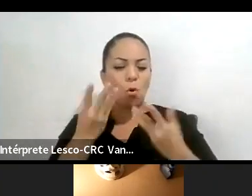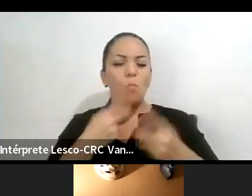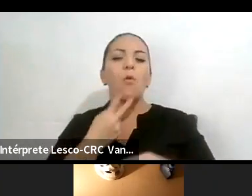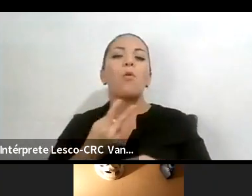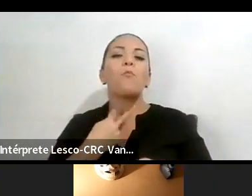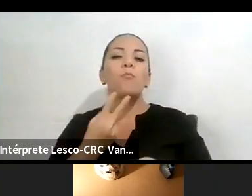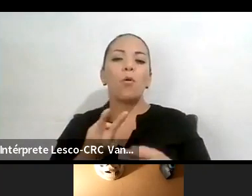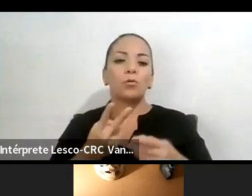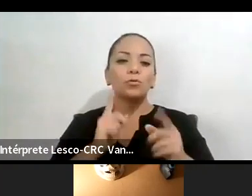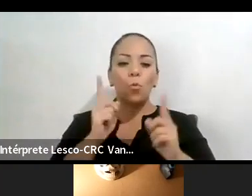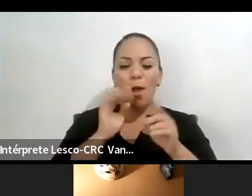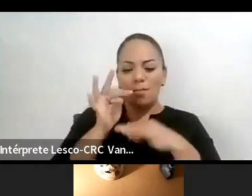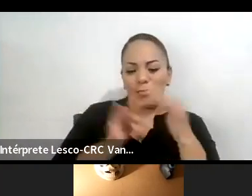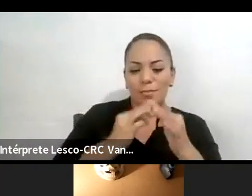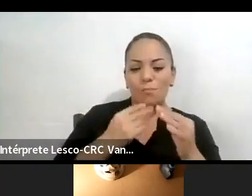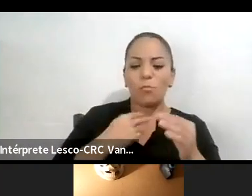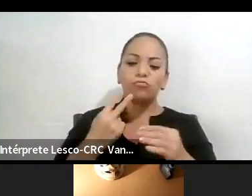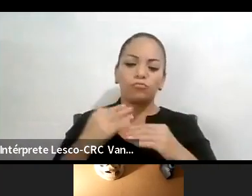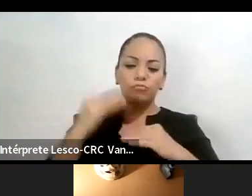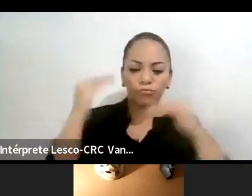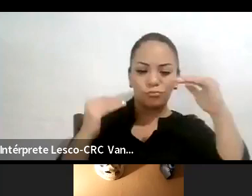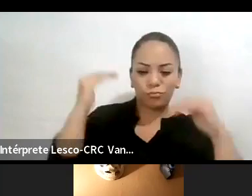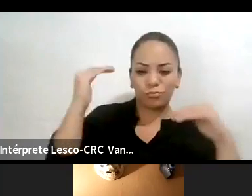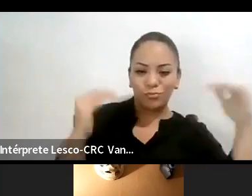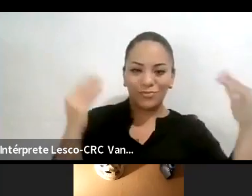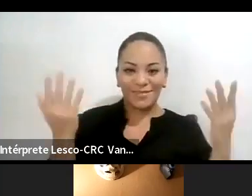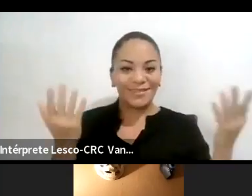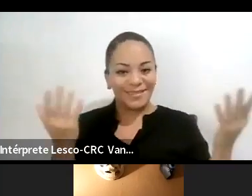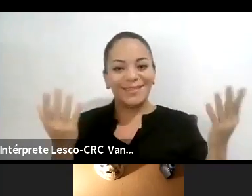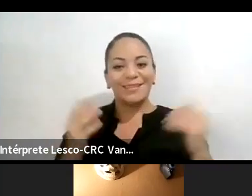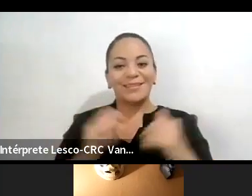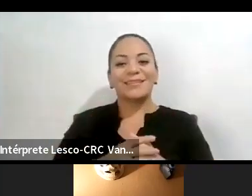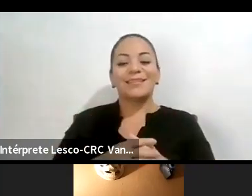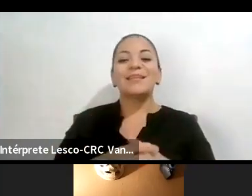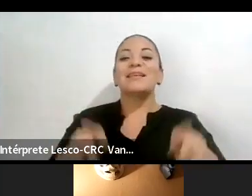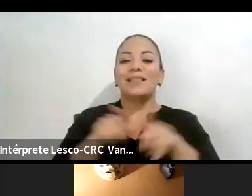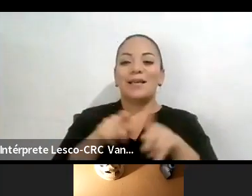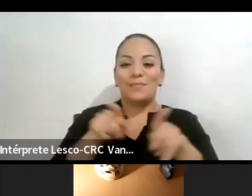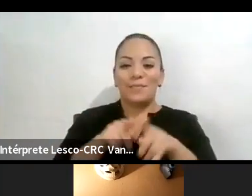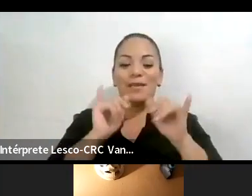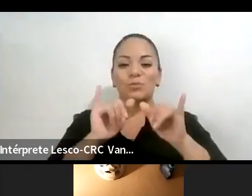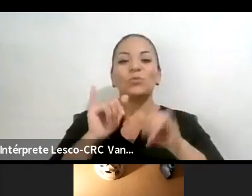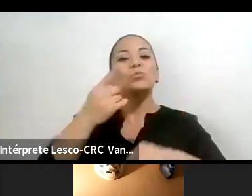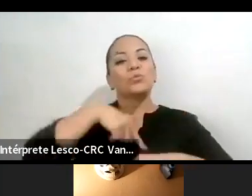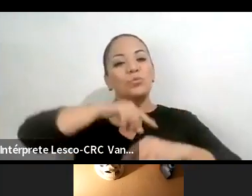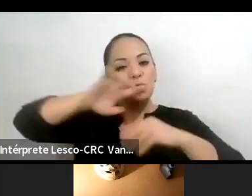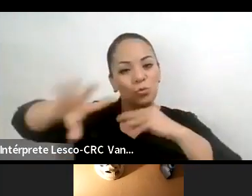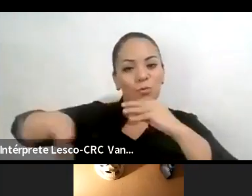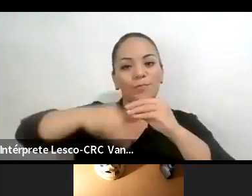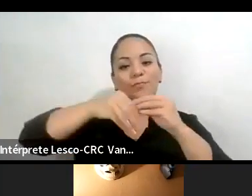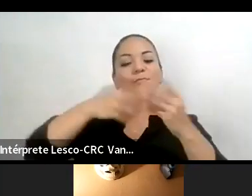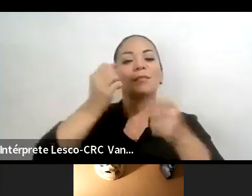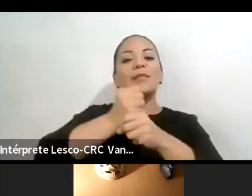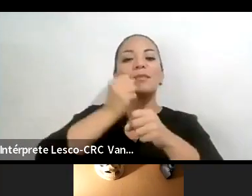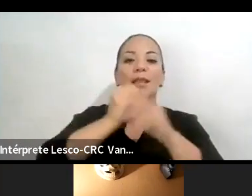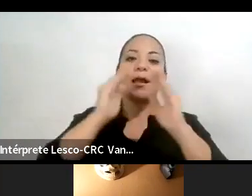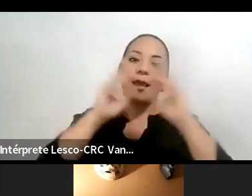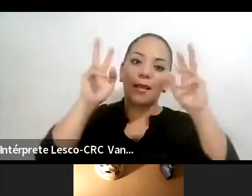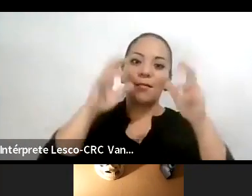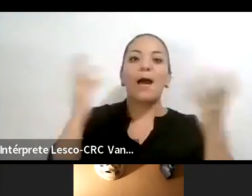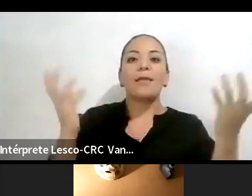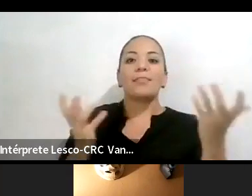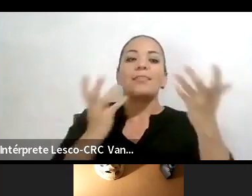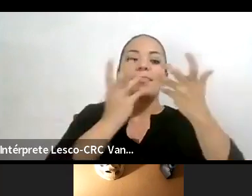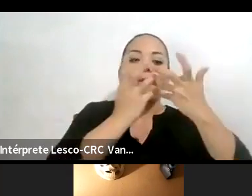que se presenta en esta parte y en esta otra. Entonces, y bueno, y además de eso, también sumarle la tarea de adaptar